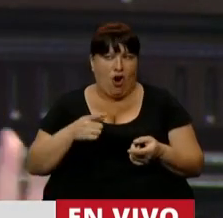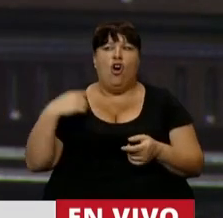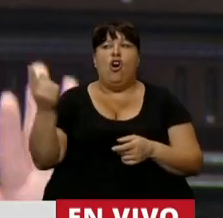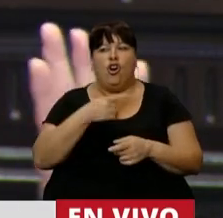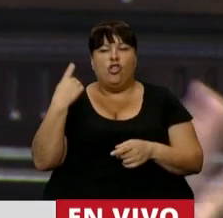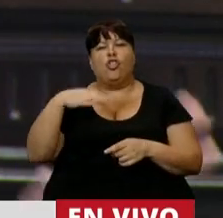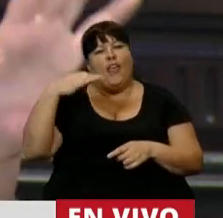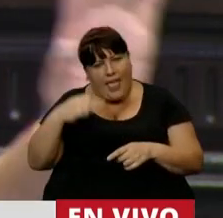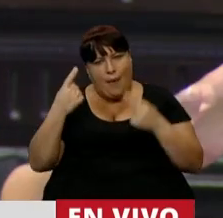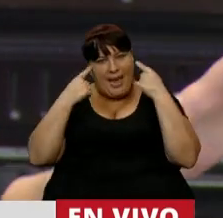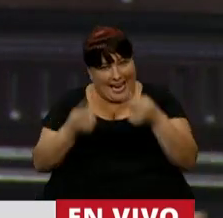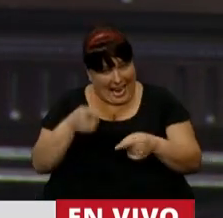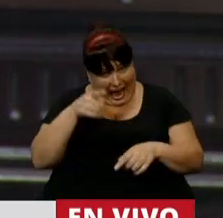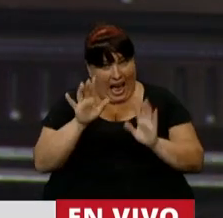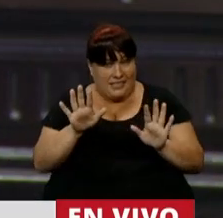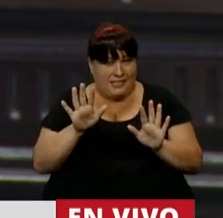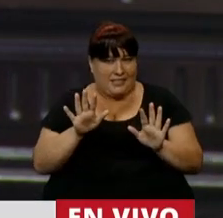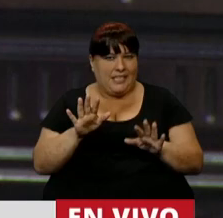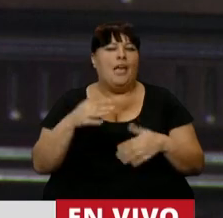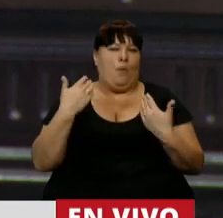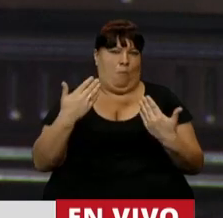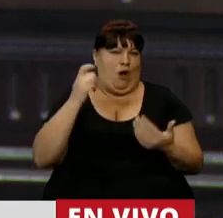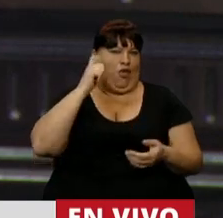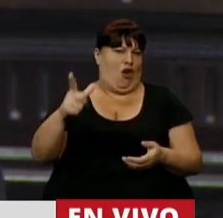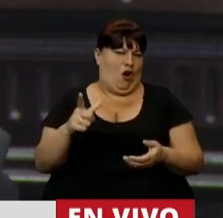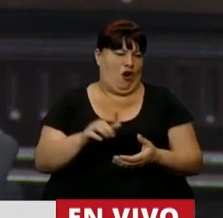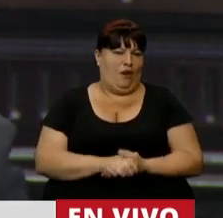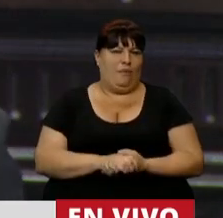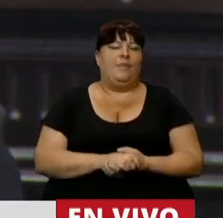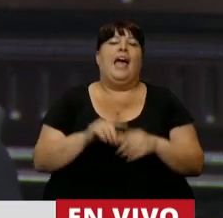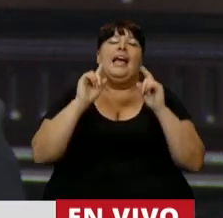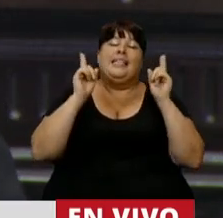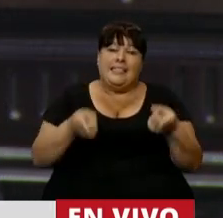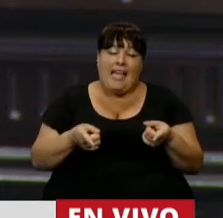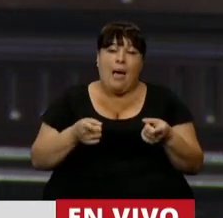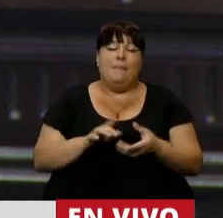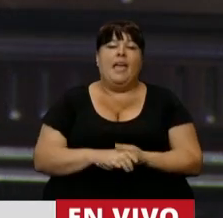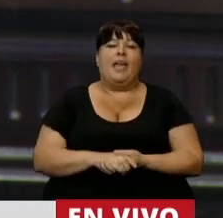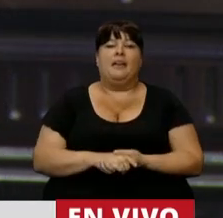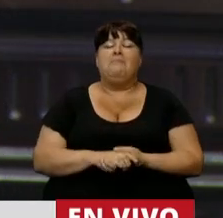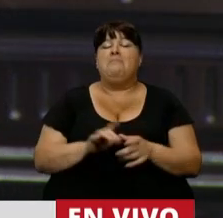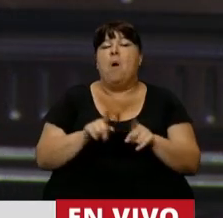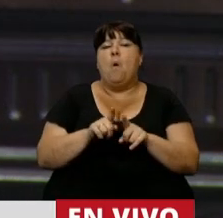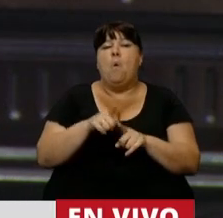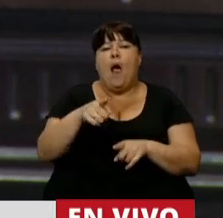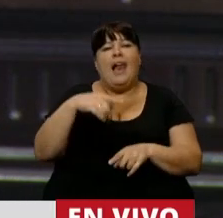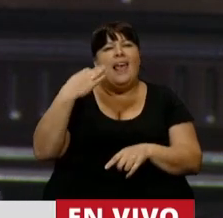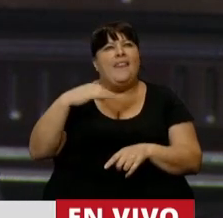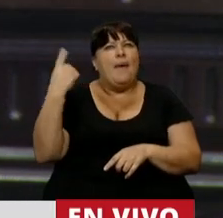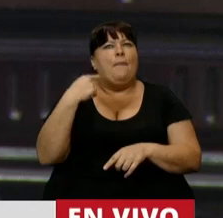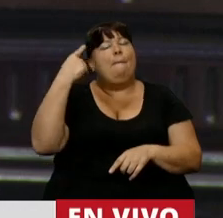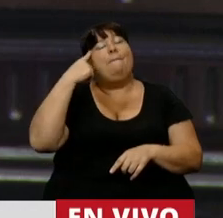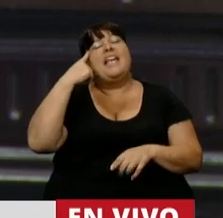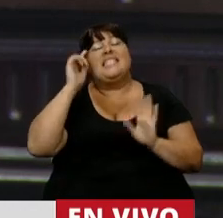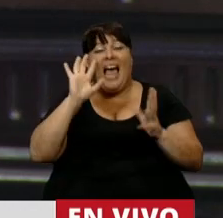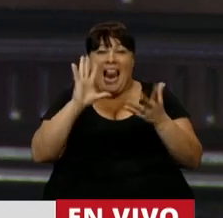nosotros teníamos que creer que eso iba a suceder. Y además también, ciegamente, deberíamos creer